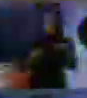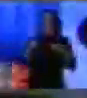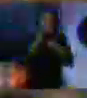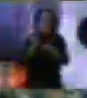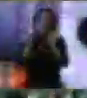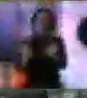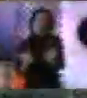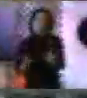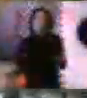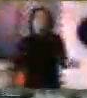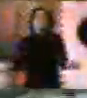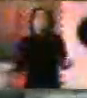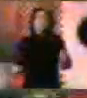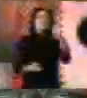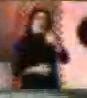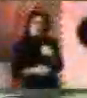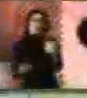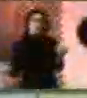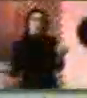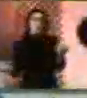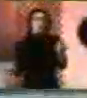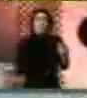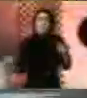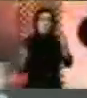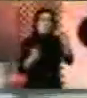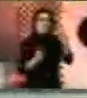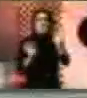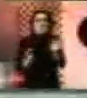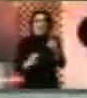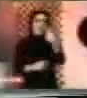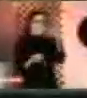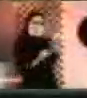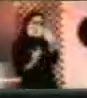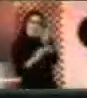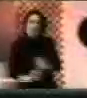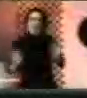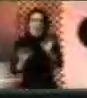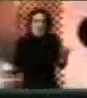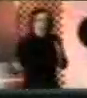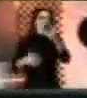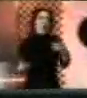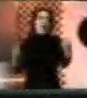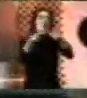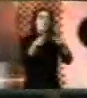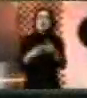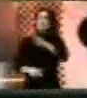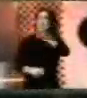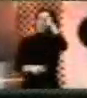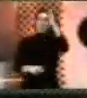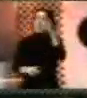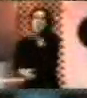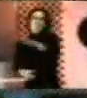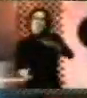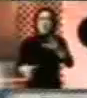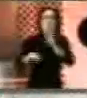paz. Dígame si me están diciendo la verdad. ¿Por qué coño muere gente? ¿Por qué paso